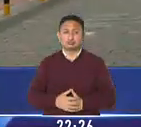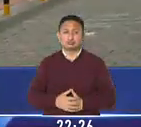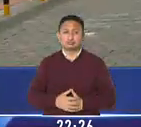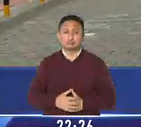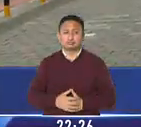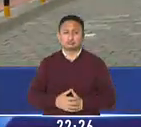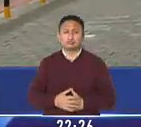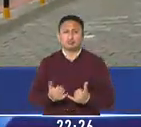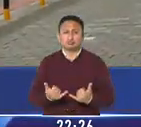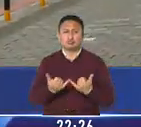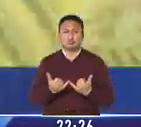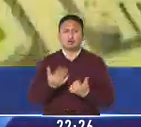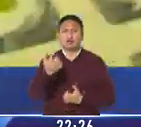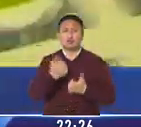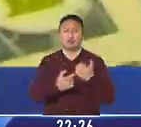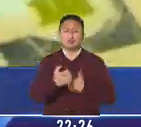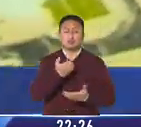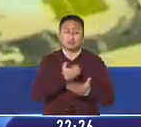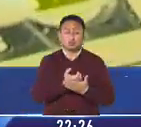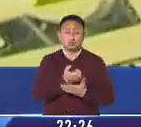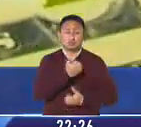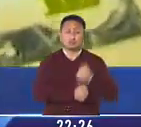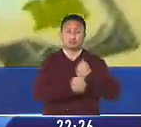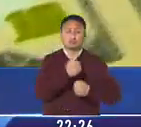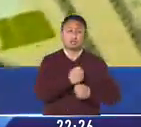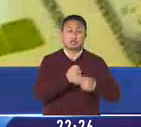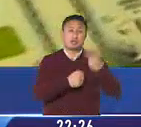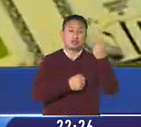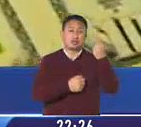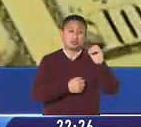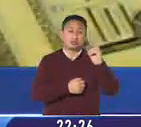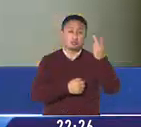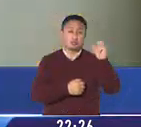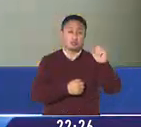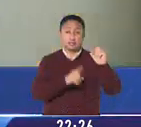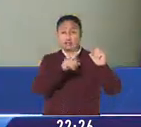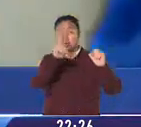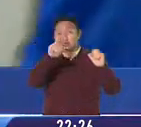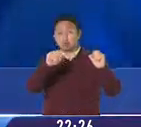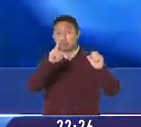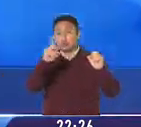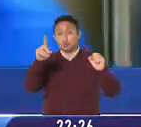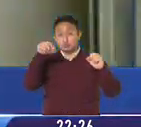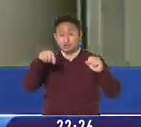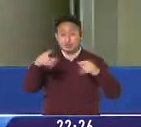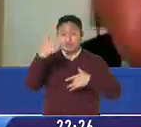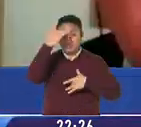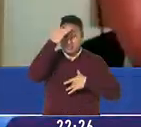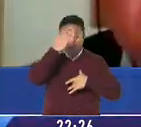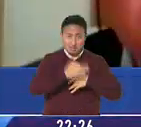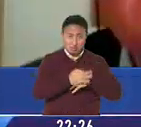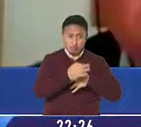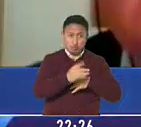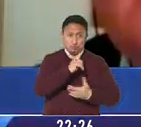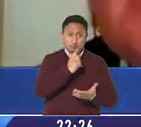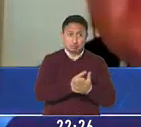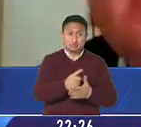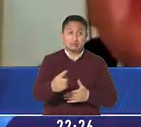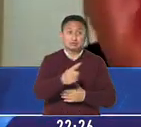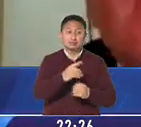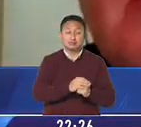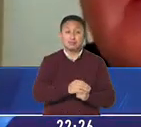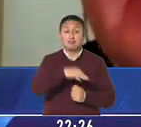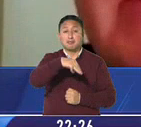que han generado una recesión económica durante el año 2020 y parte del 2021 es sin lugar a duda la pandemia. Así lo confirmó William